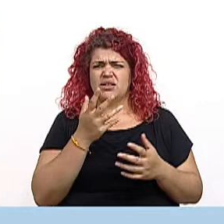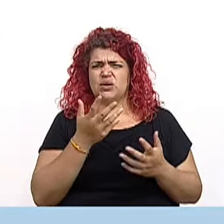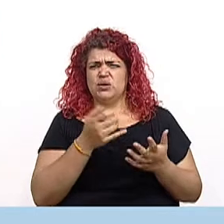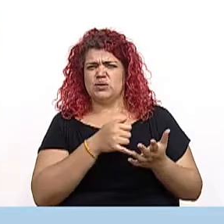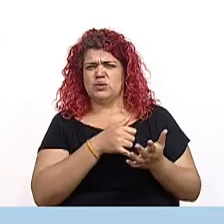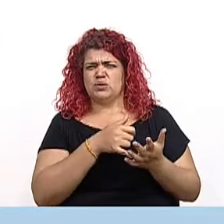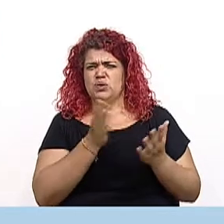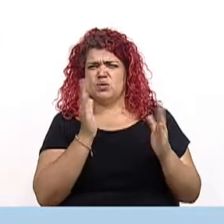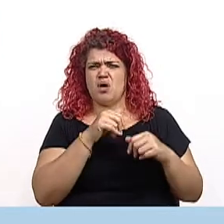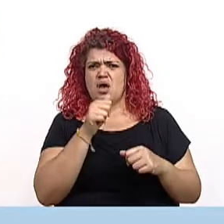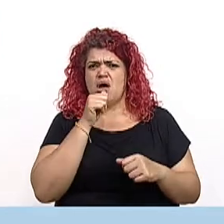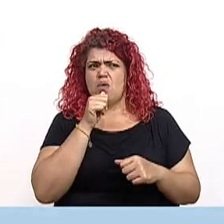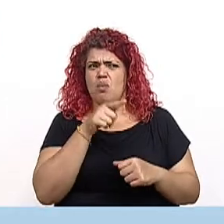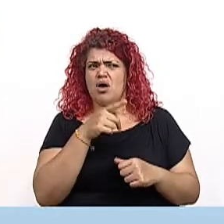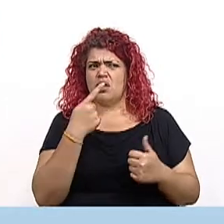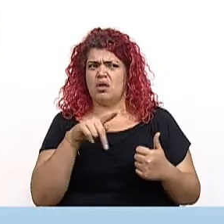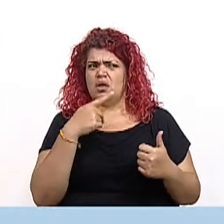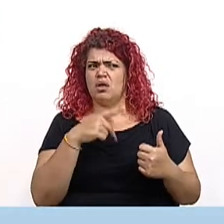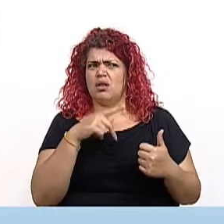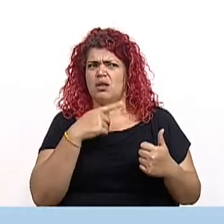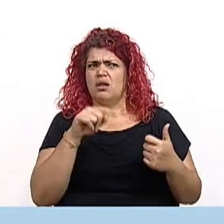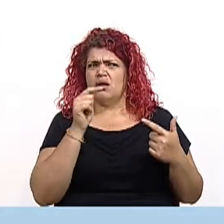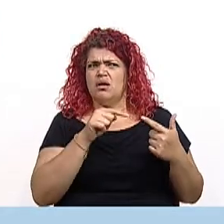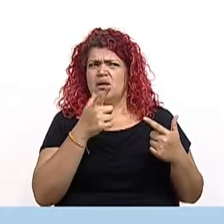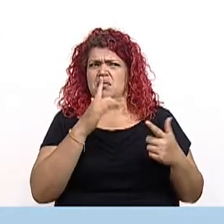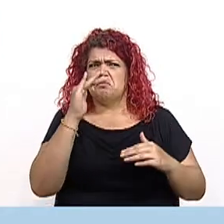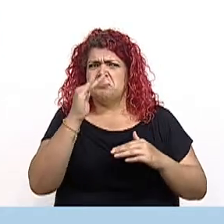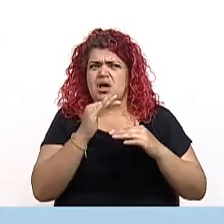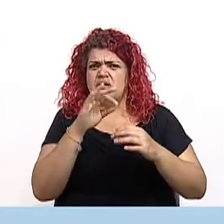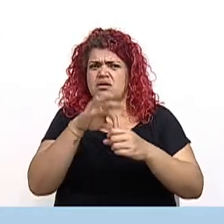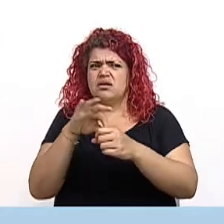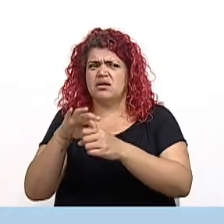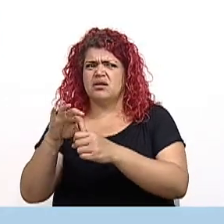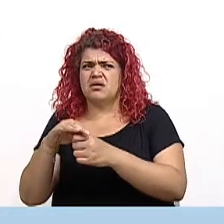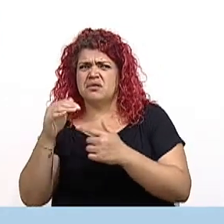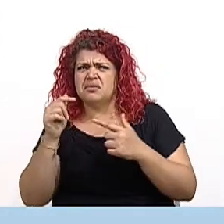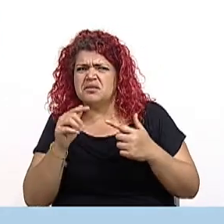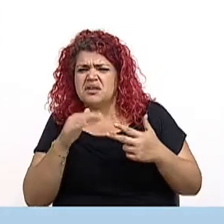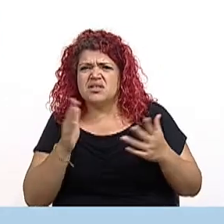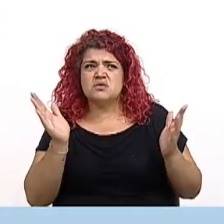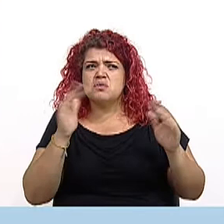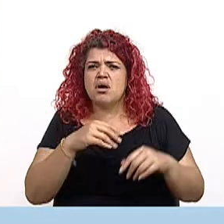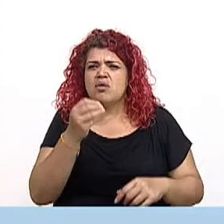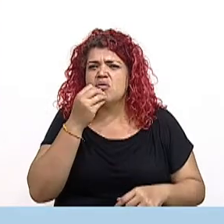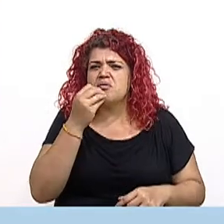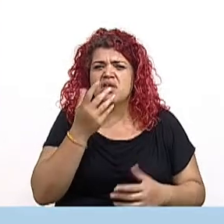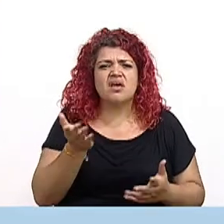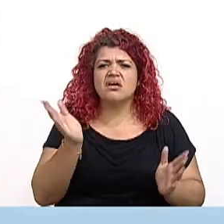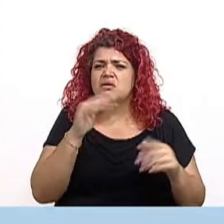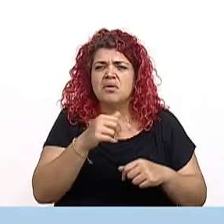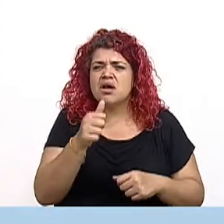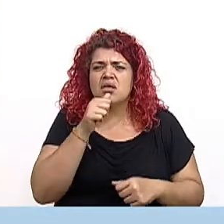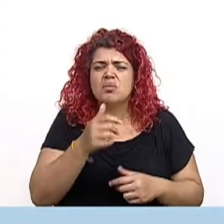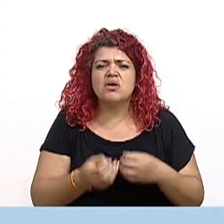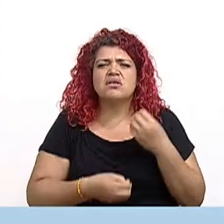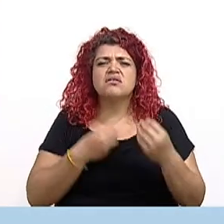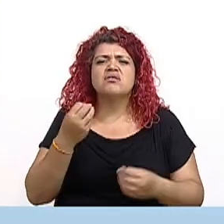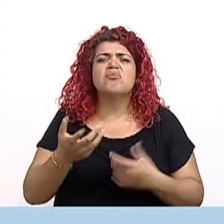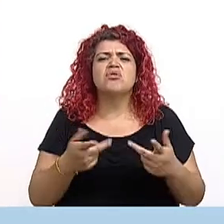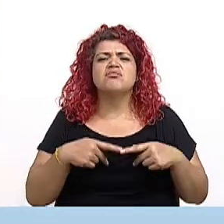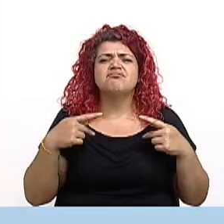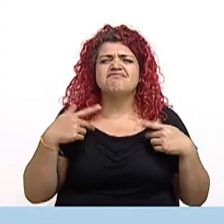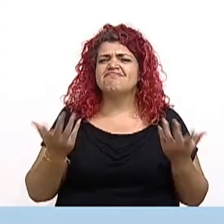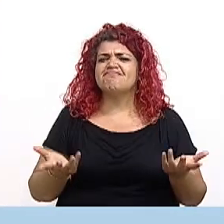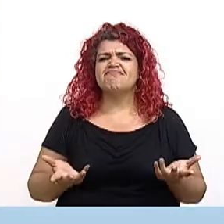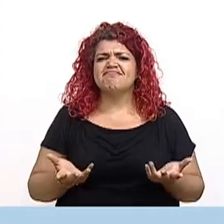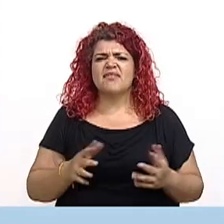la escasez de agua, también la menor producción agrícola. Y si nos quedamos sin alimento, sin agua, ¿cómo vamos a subsistir?